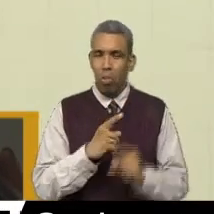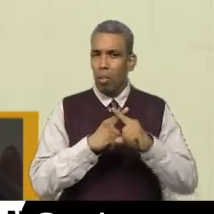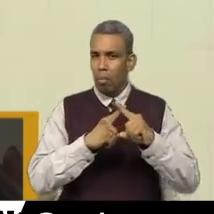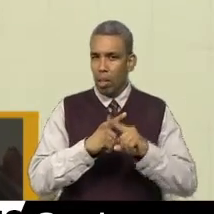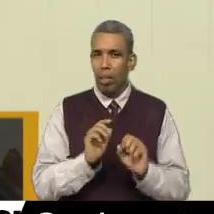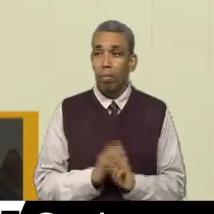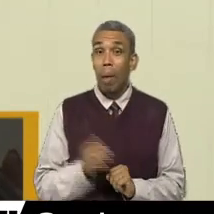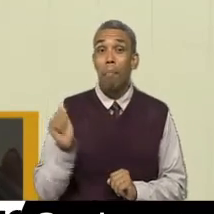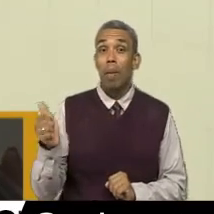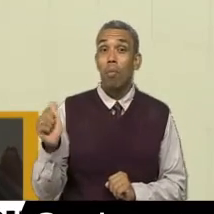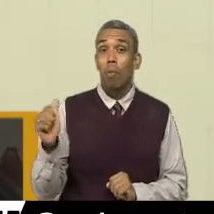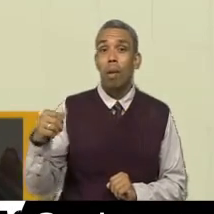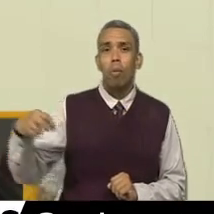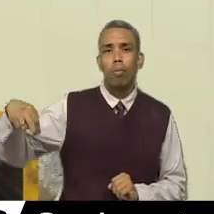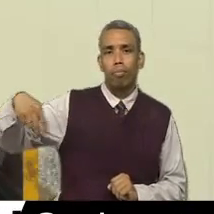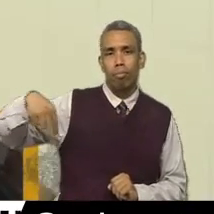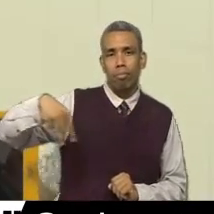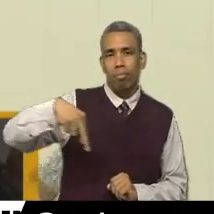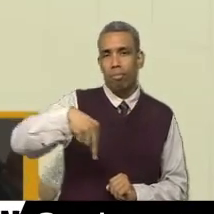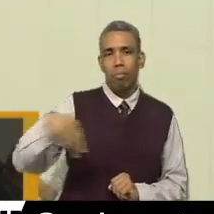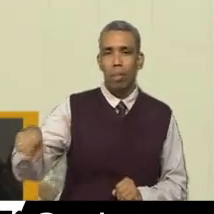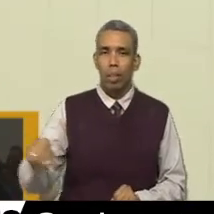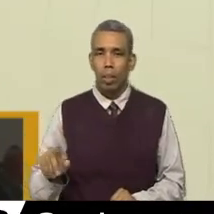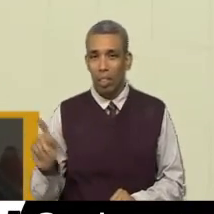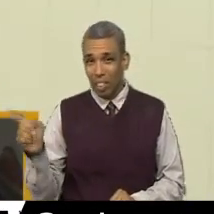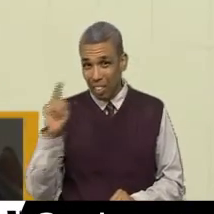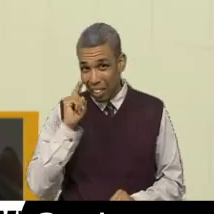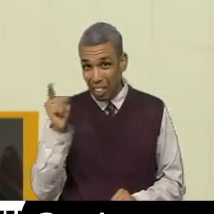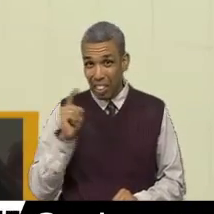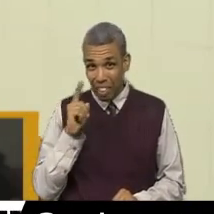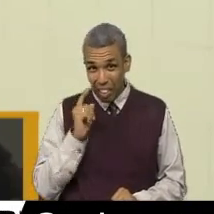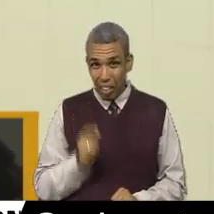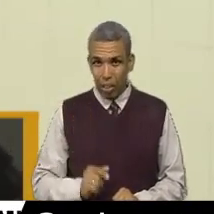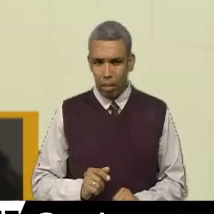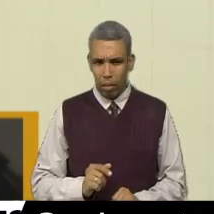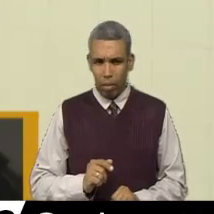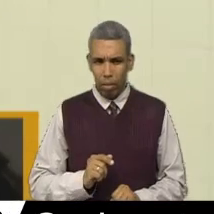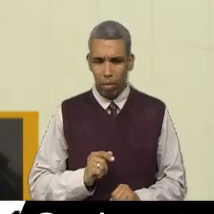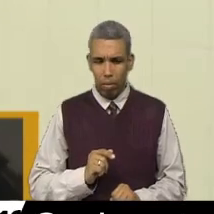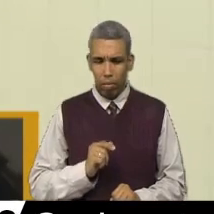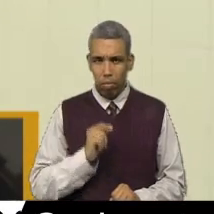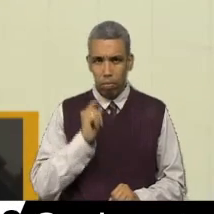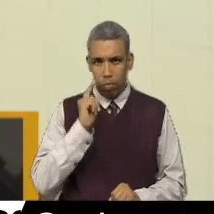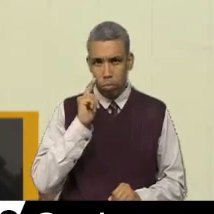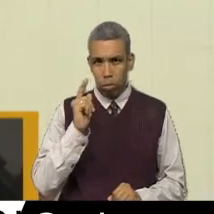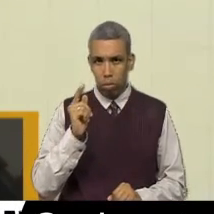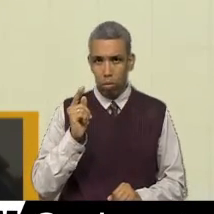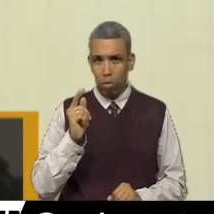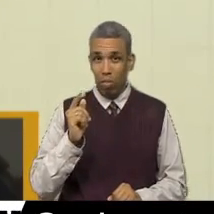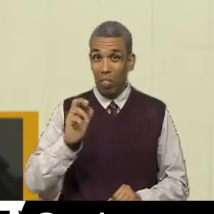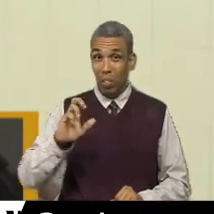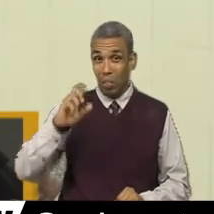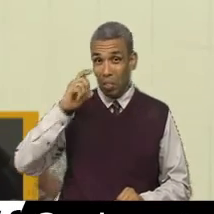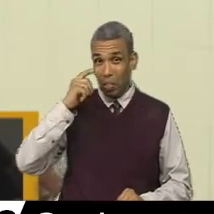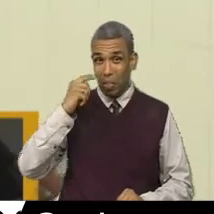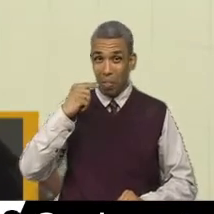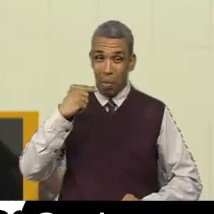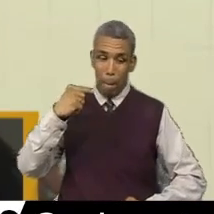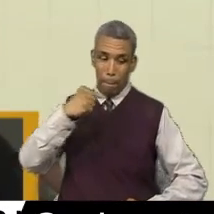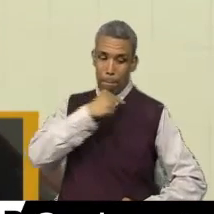propios medios, viene caminando con una herida en el hemitórax derecho, con orificio de ingreso pero no tiene orificio de